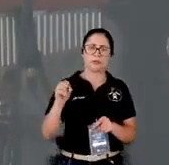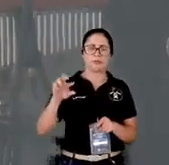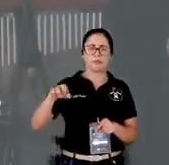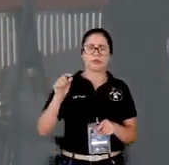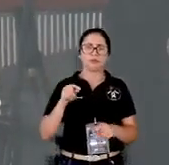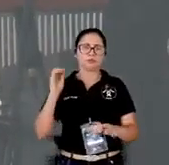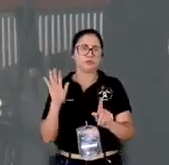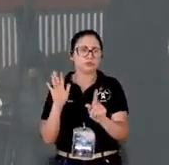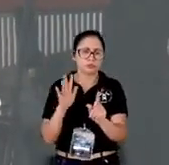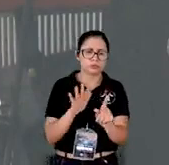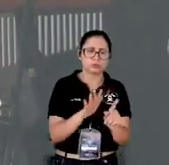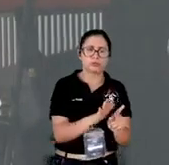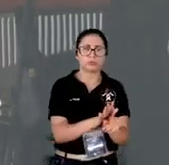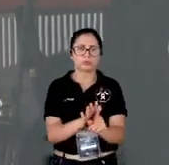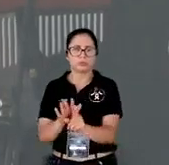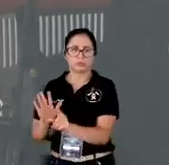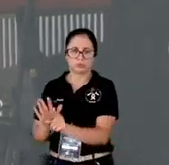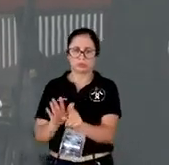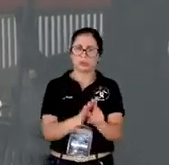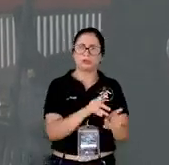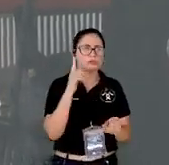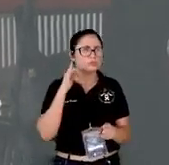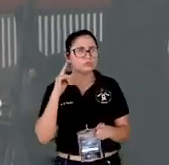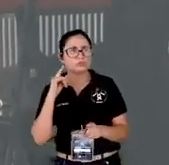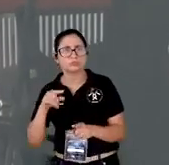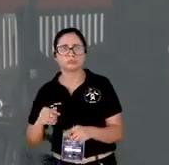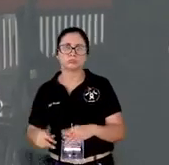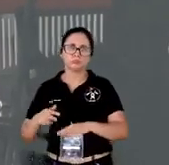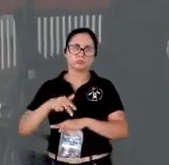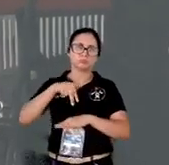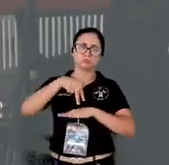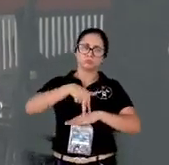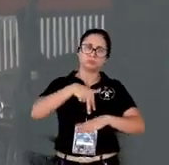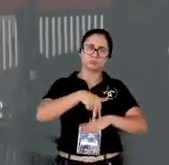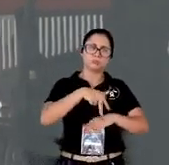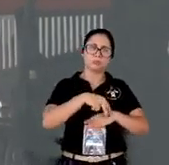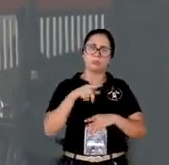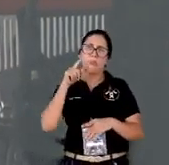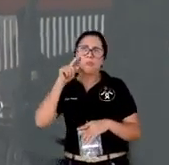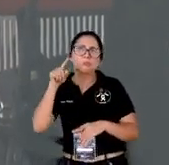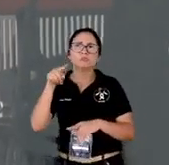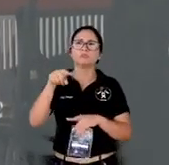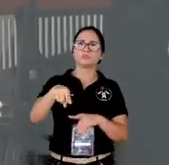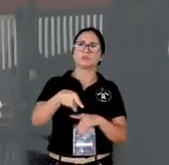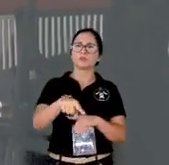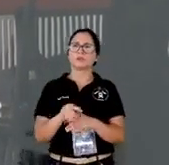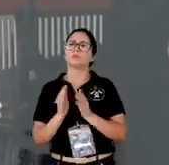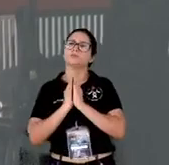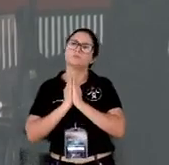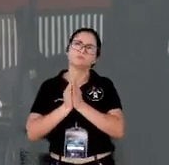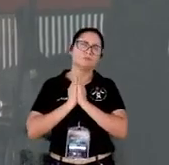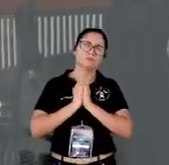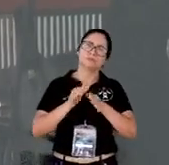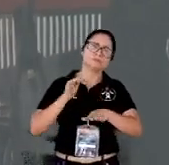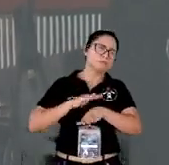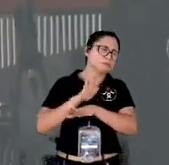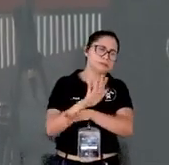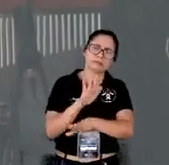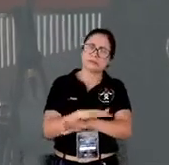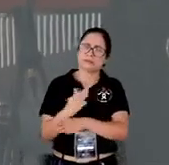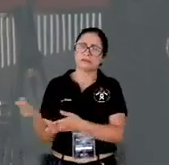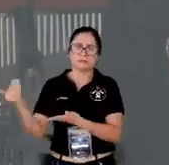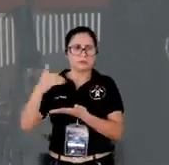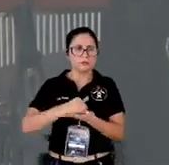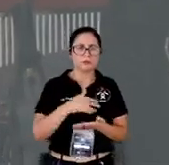discípulos, oyendo que Pedro estaba allí, le enviaron dos hombres a rogarle: no tardes en venir